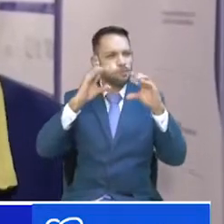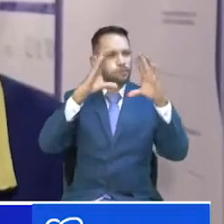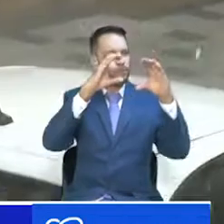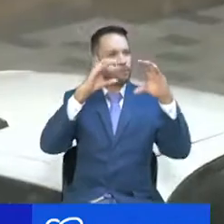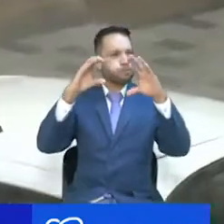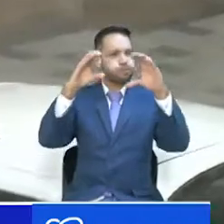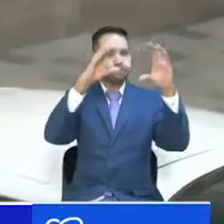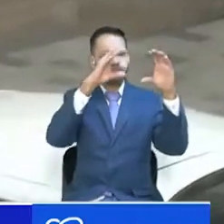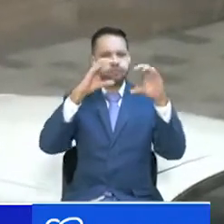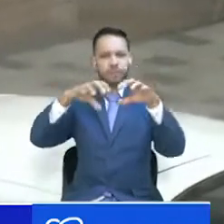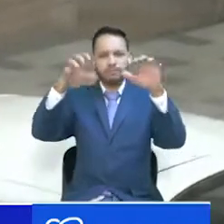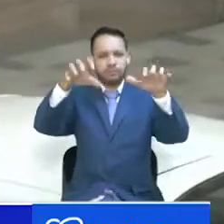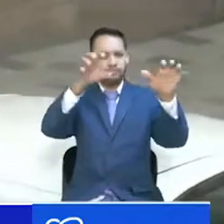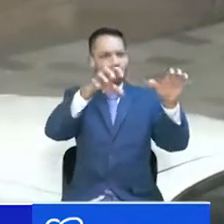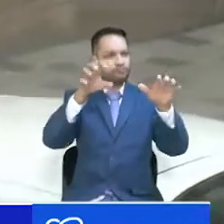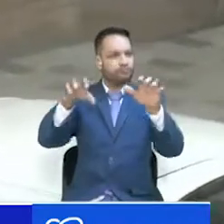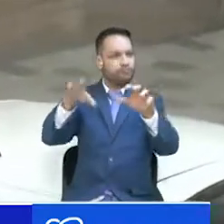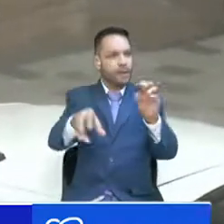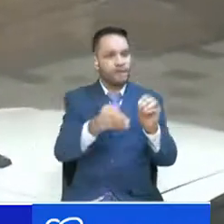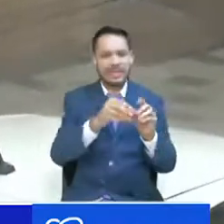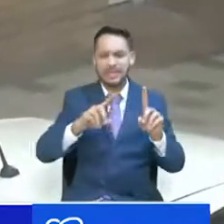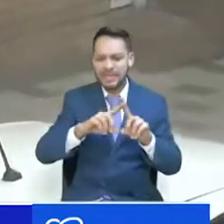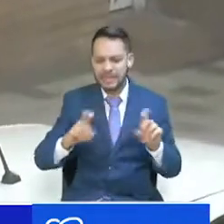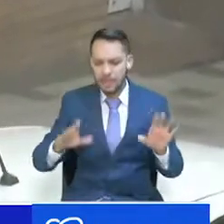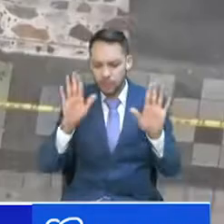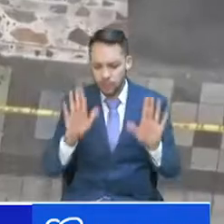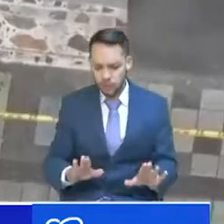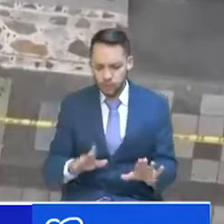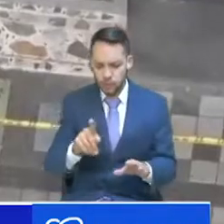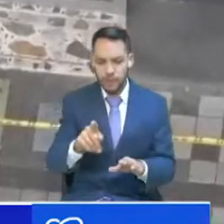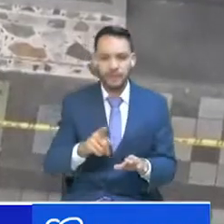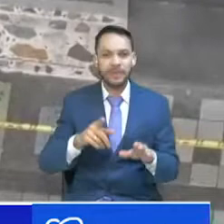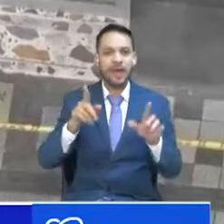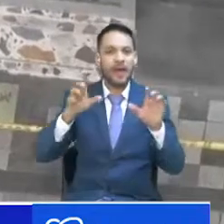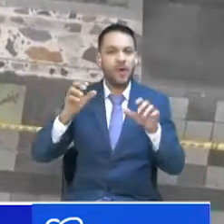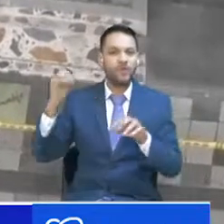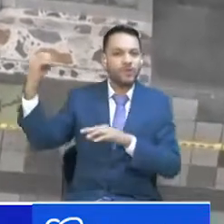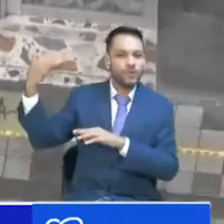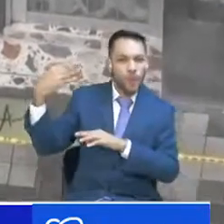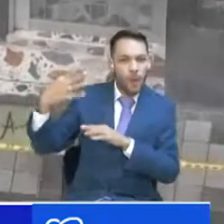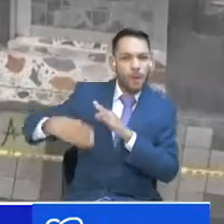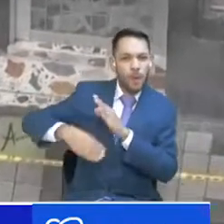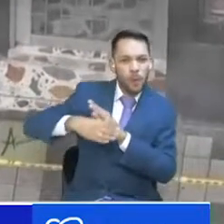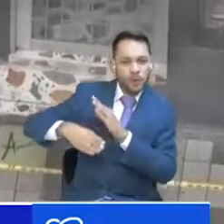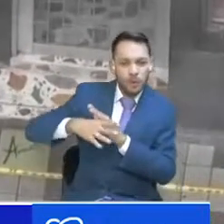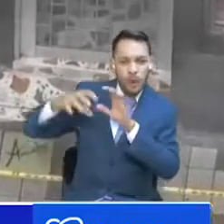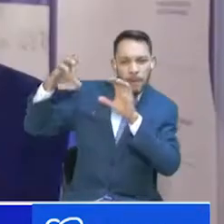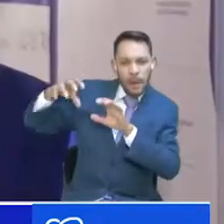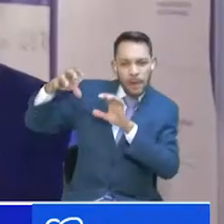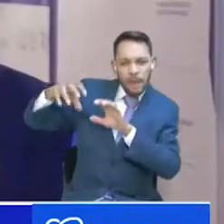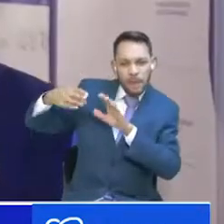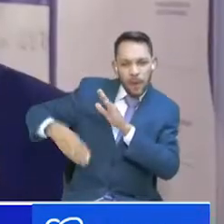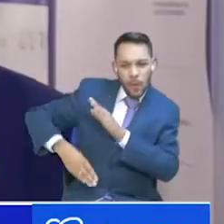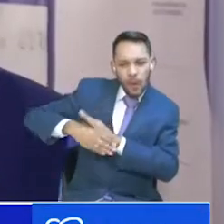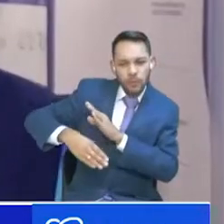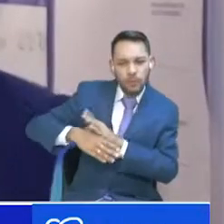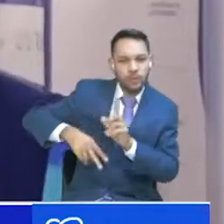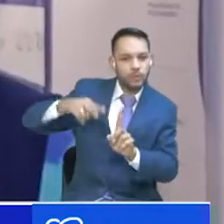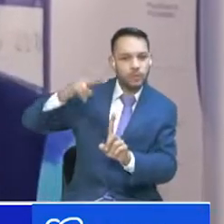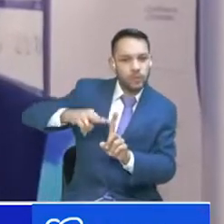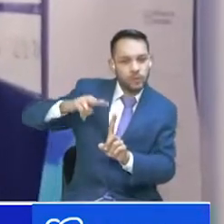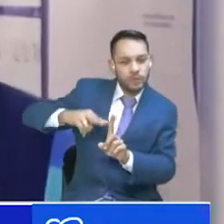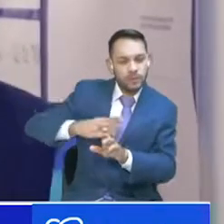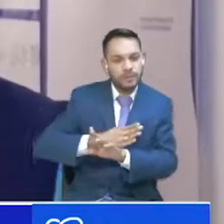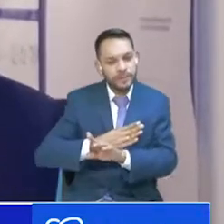2022 a la temporada se le suma el fenómeno de la niña que continuará acompañándolos por lo menos durante dos meses cada una de las temporadas